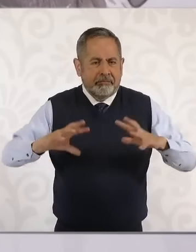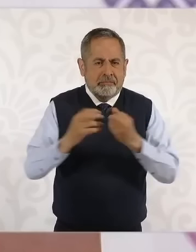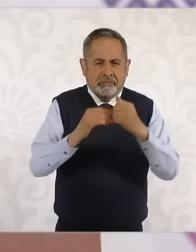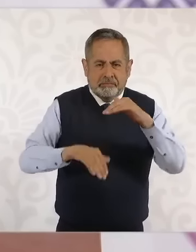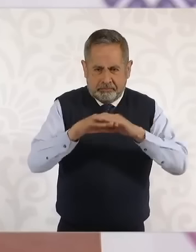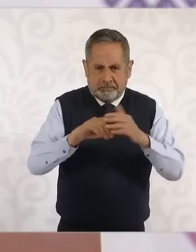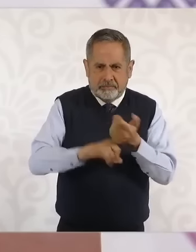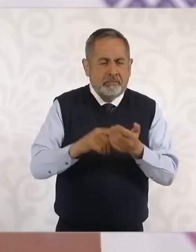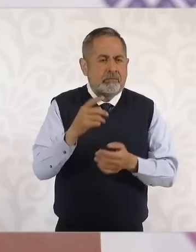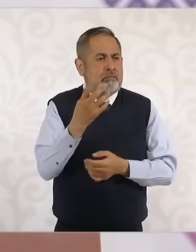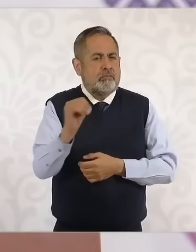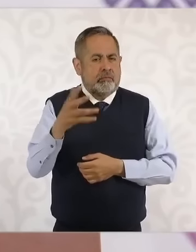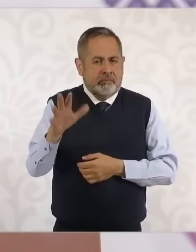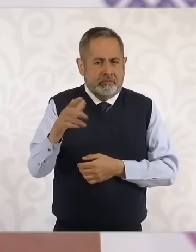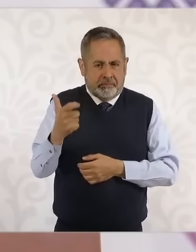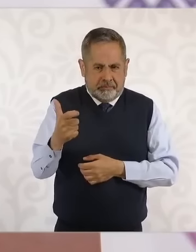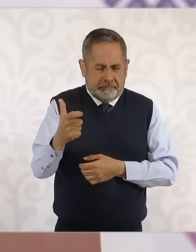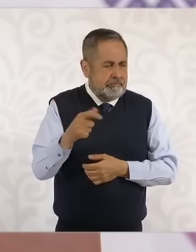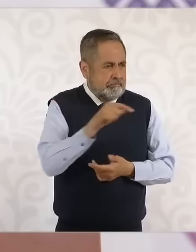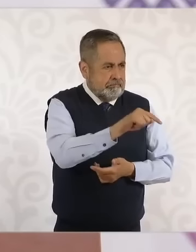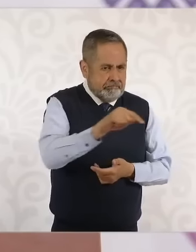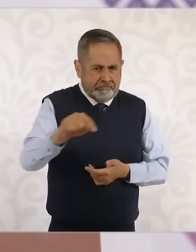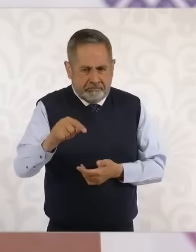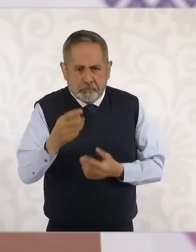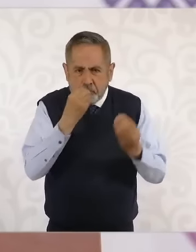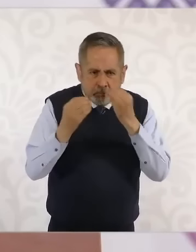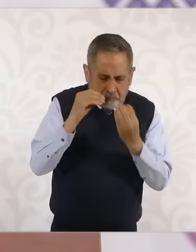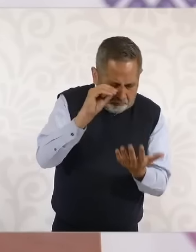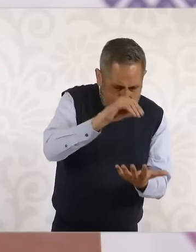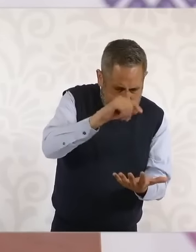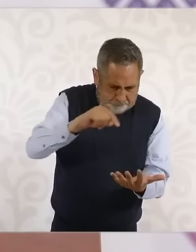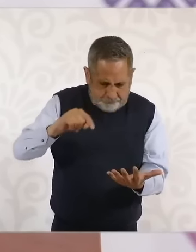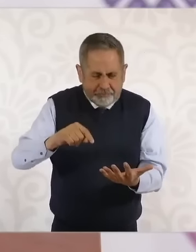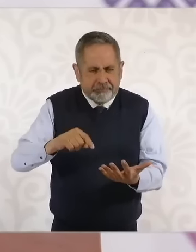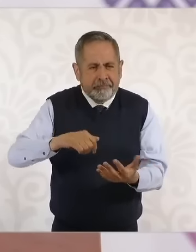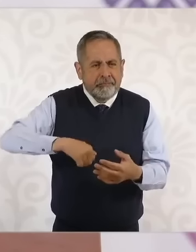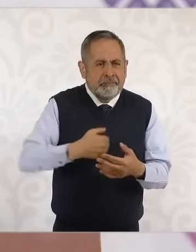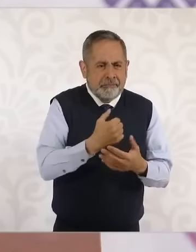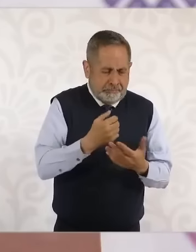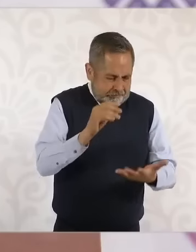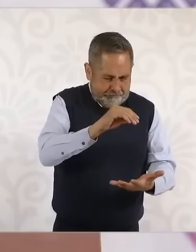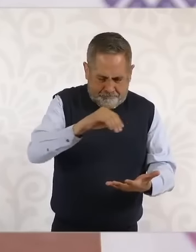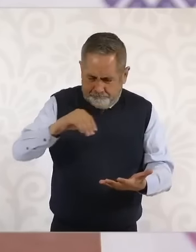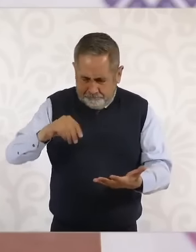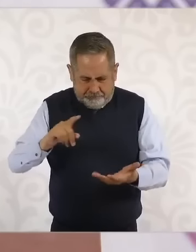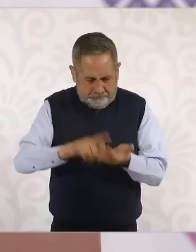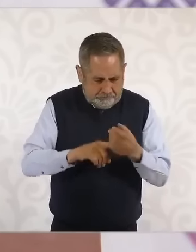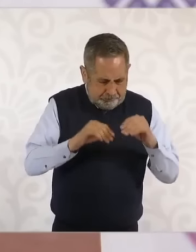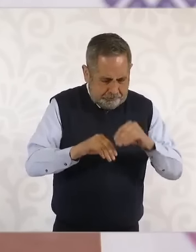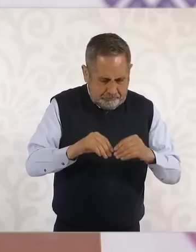en el PASIC, que son para los principales alimentos y también algunos otros